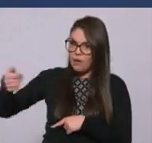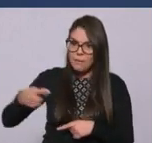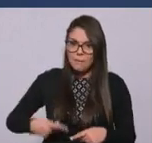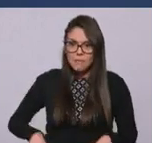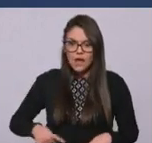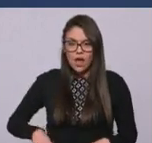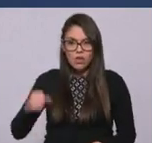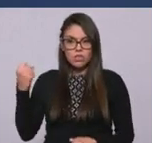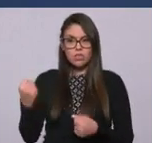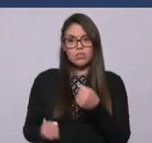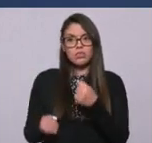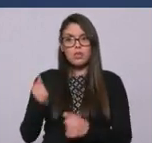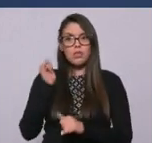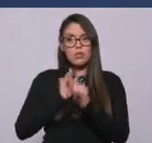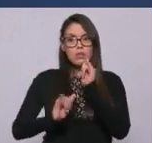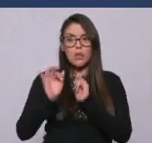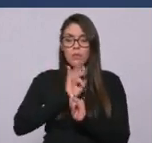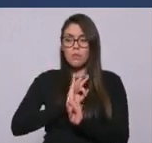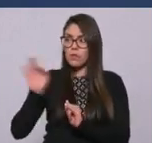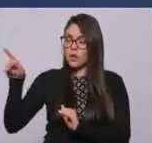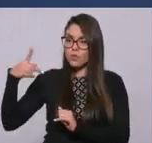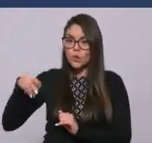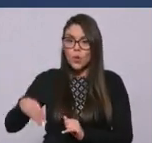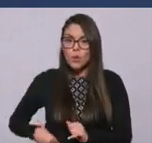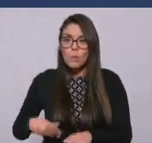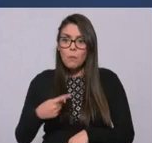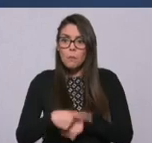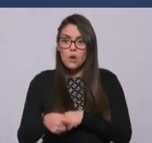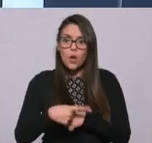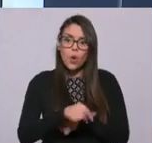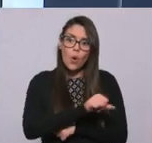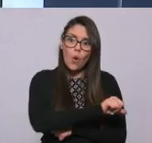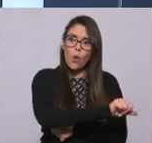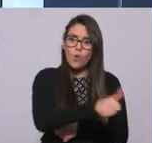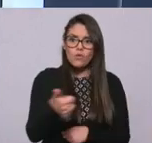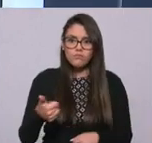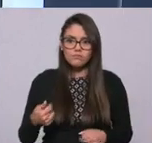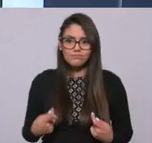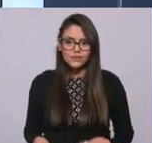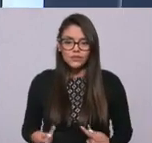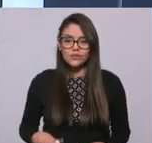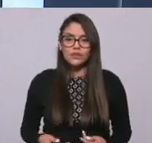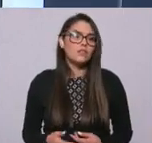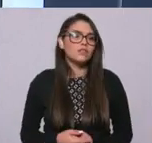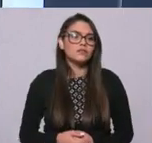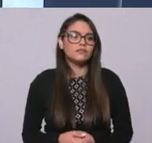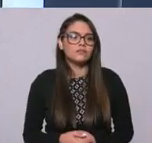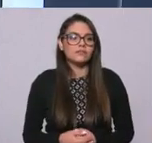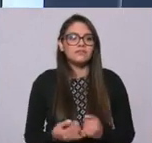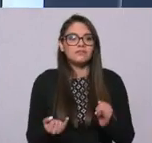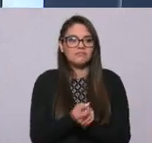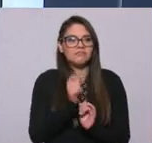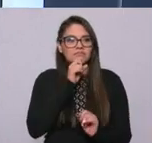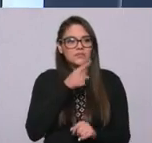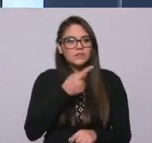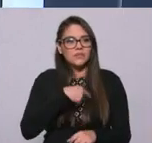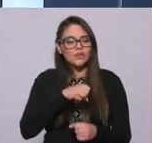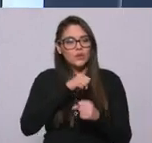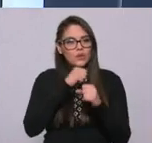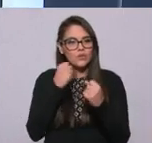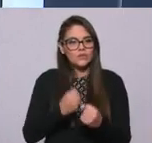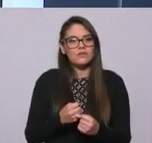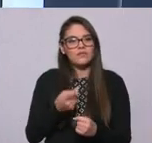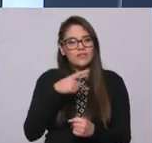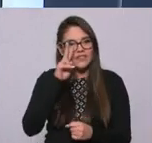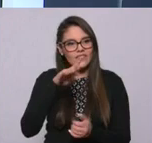está conduciendo un vehículo y está poniendo en peligro a toda la sociedad? Apela al sentido común y a la seguridad. Maestro Veraza, le